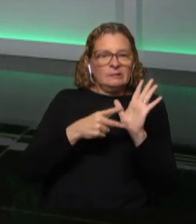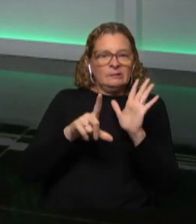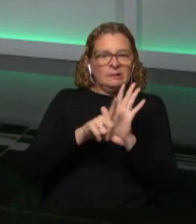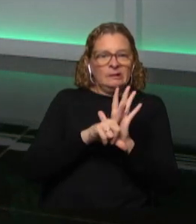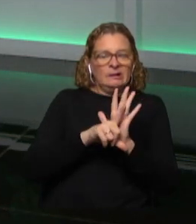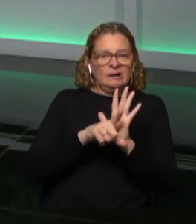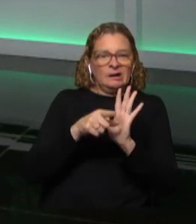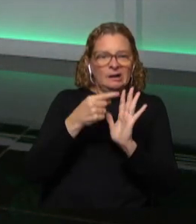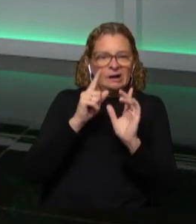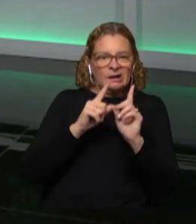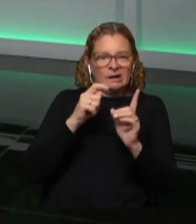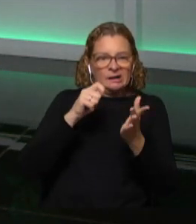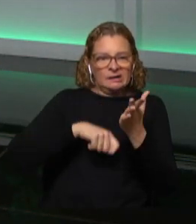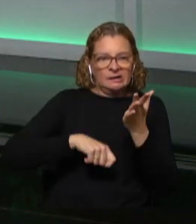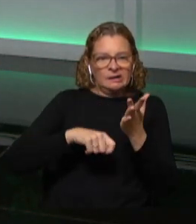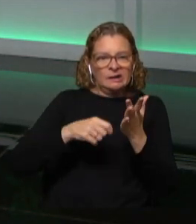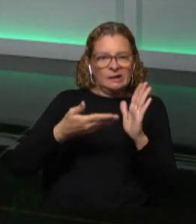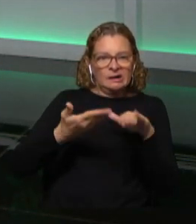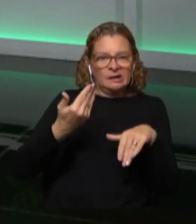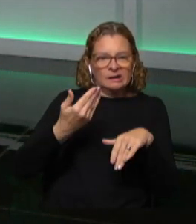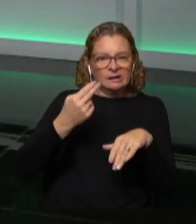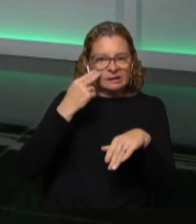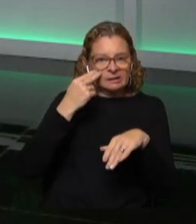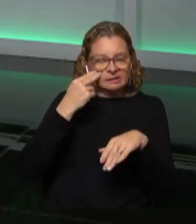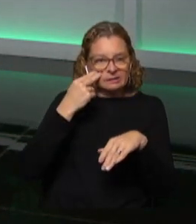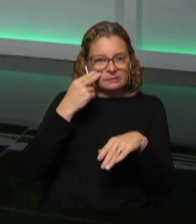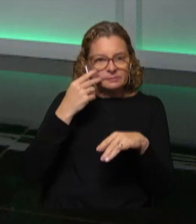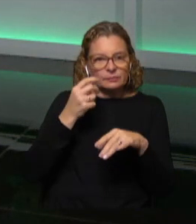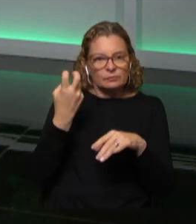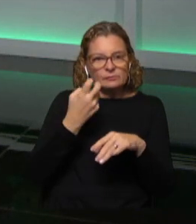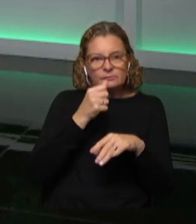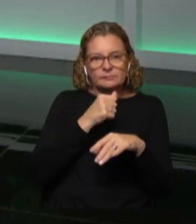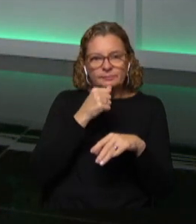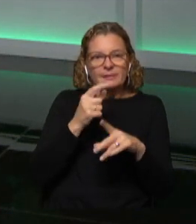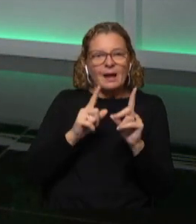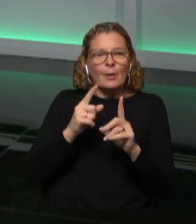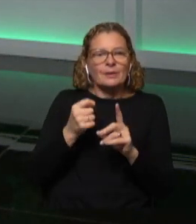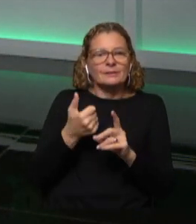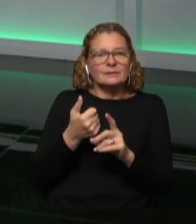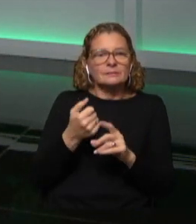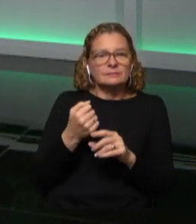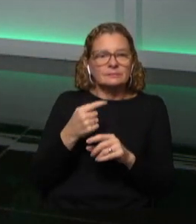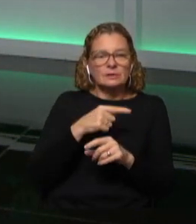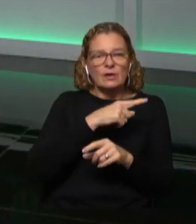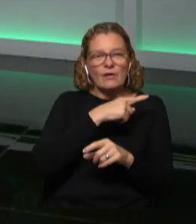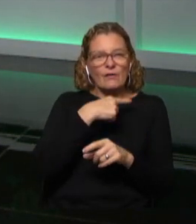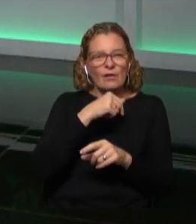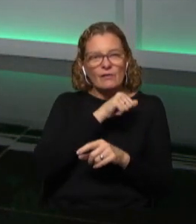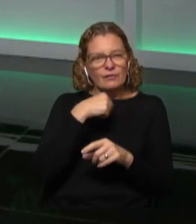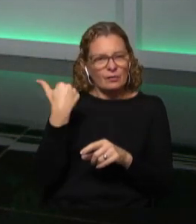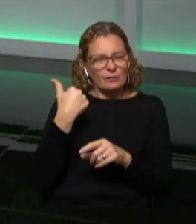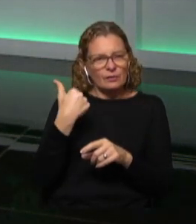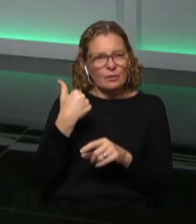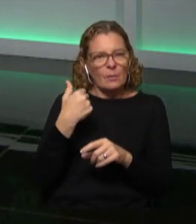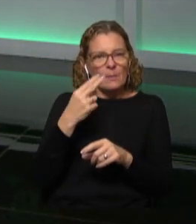ley para, según afirman, tener más herramientas. Vamos a un caso más reciente, es el del frigorífico Pando, que